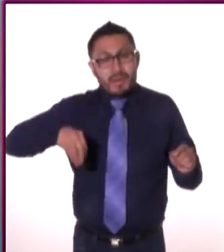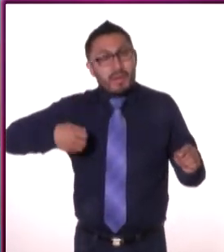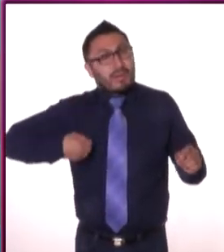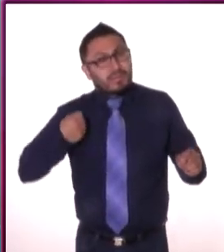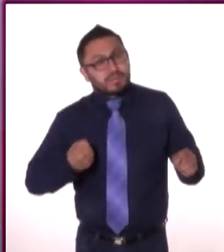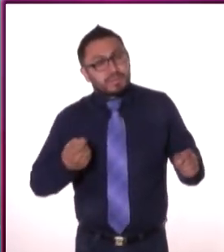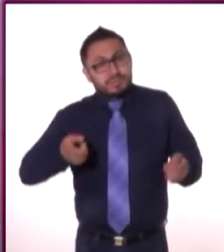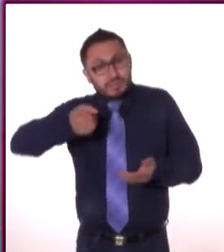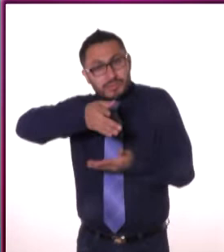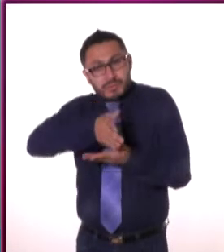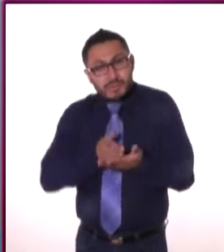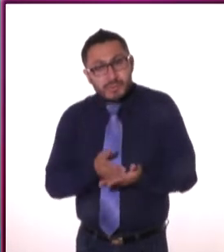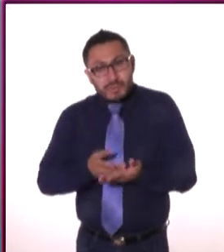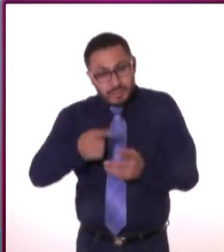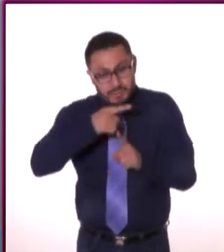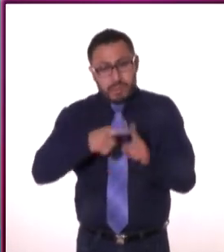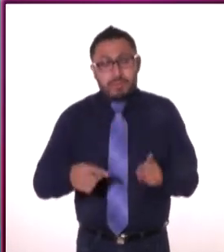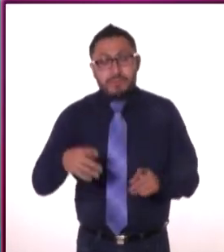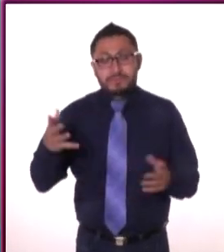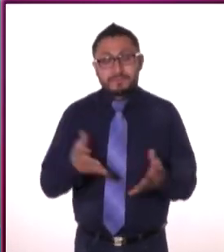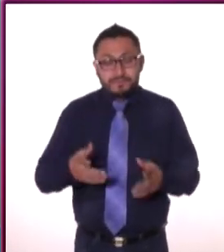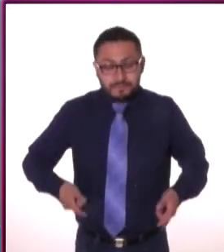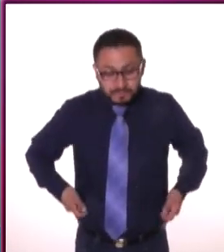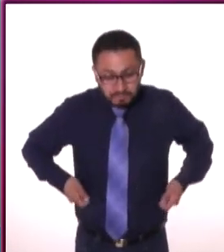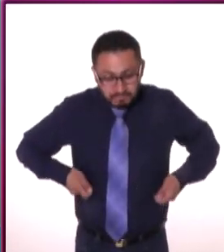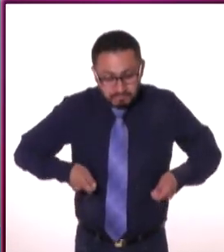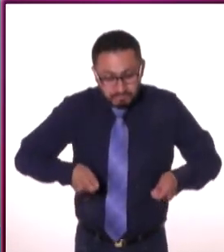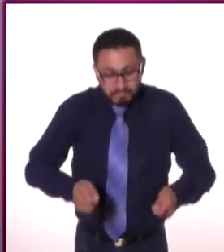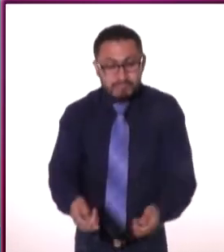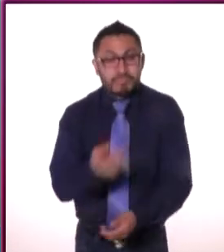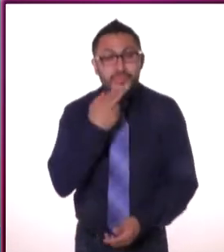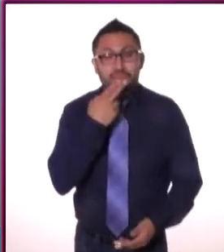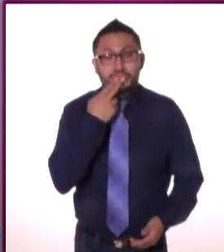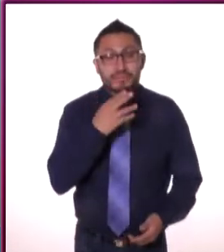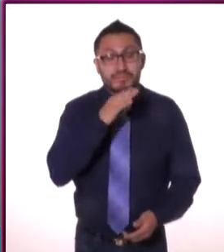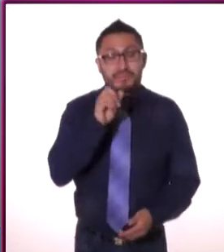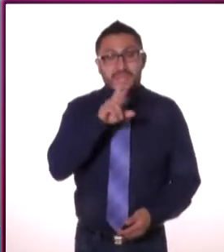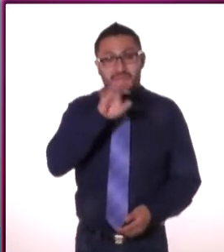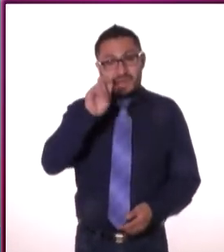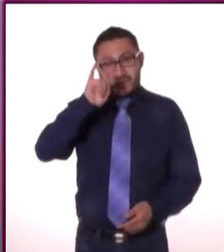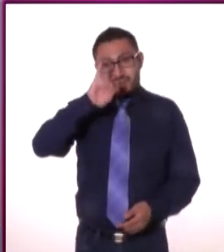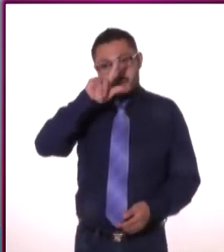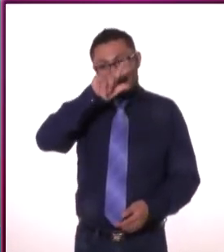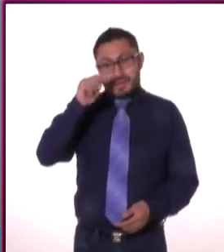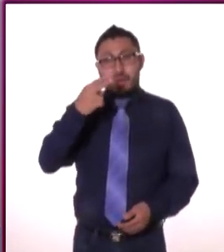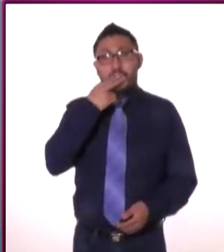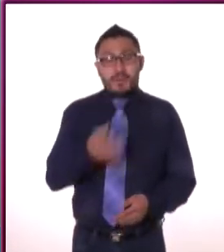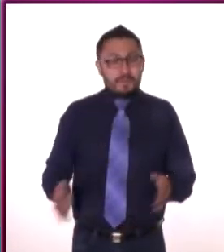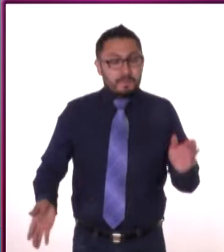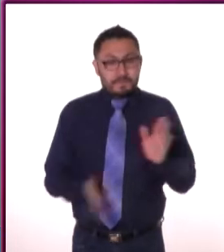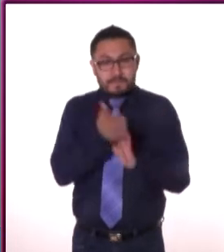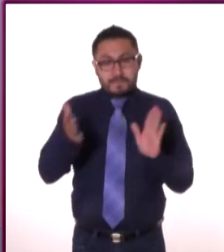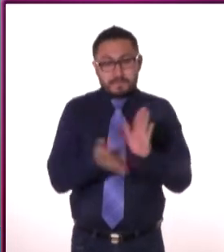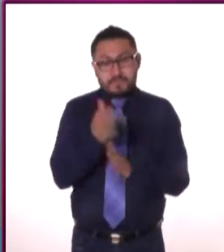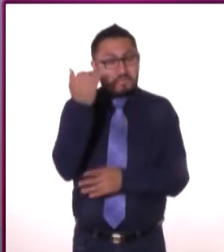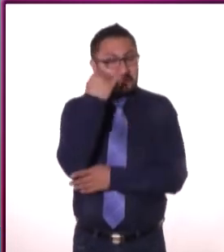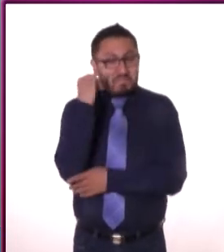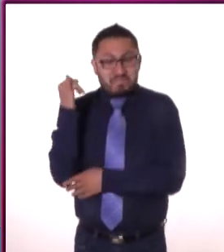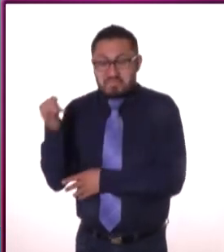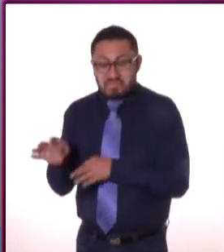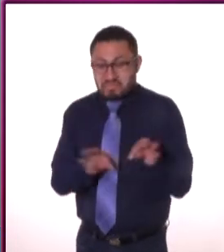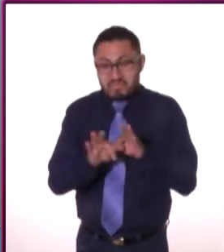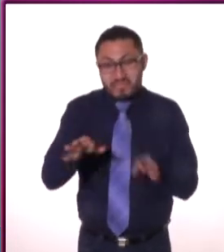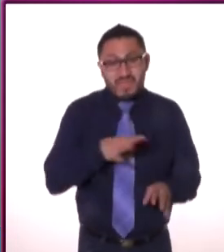medio. Y algo como una carretilla que se usa en construcción o en